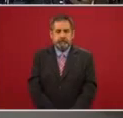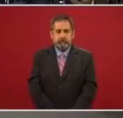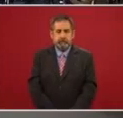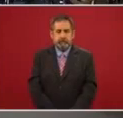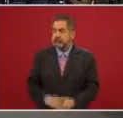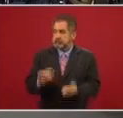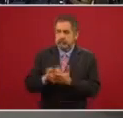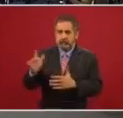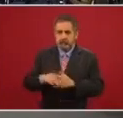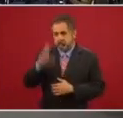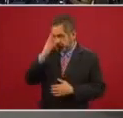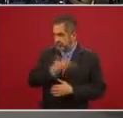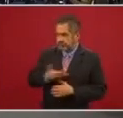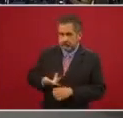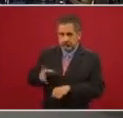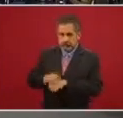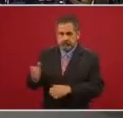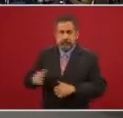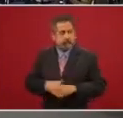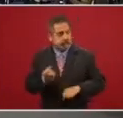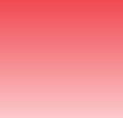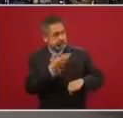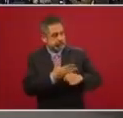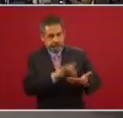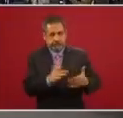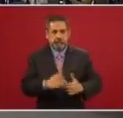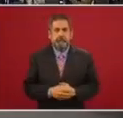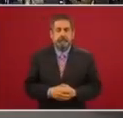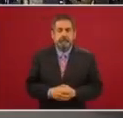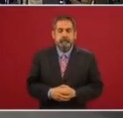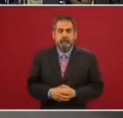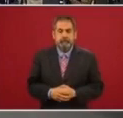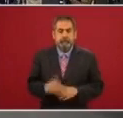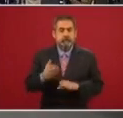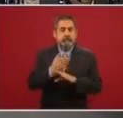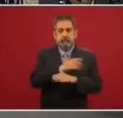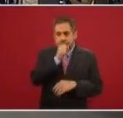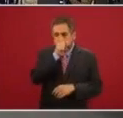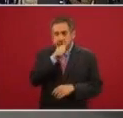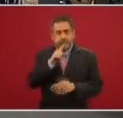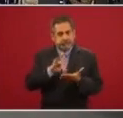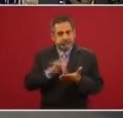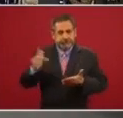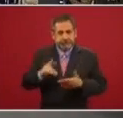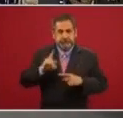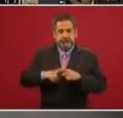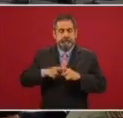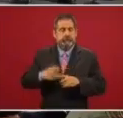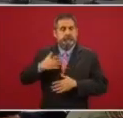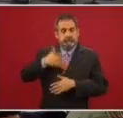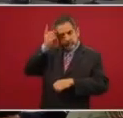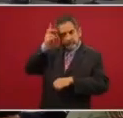muchas gracias señor presidente con su permiso señor secretario permítanme antes que nada agradecer en nombre de la